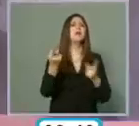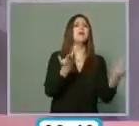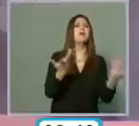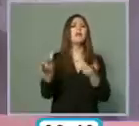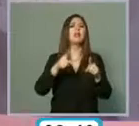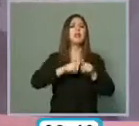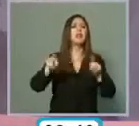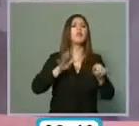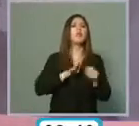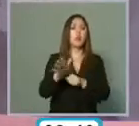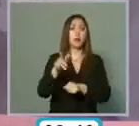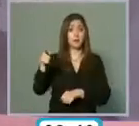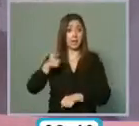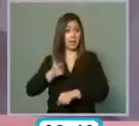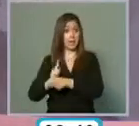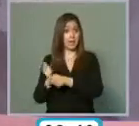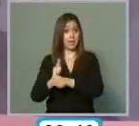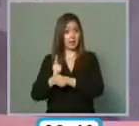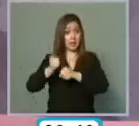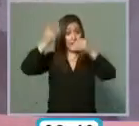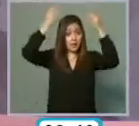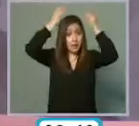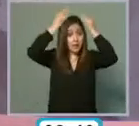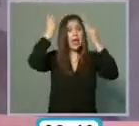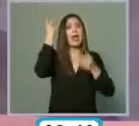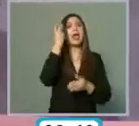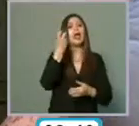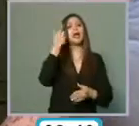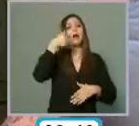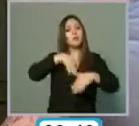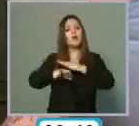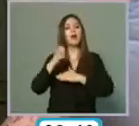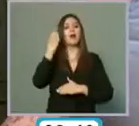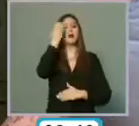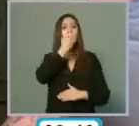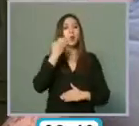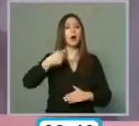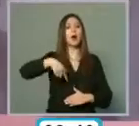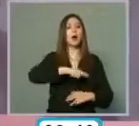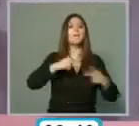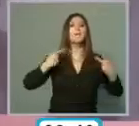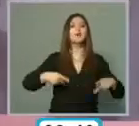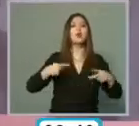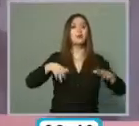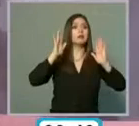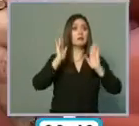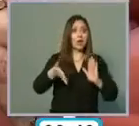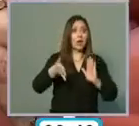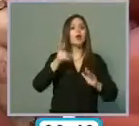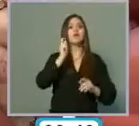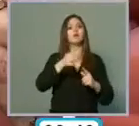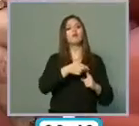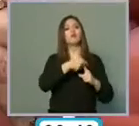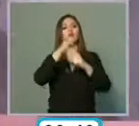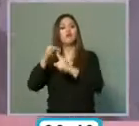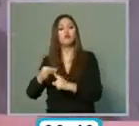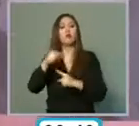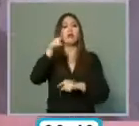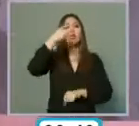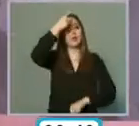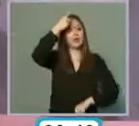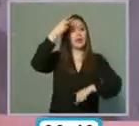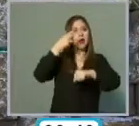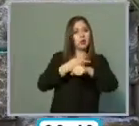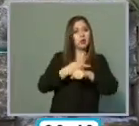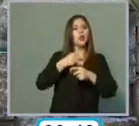licenciadas en enfermería, que es la tendencia que todo el mundo de las escuelas, las licenciadas de enfermería actualmente están en puestos de dirección de enfermería, las